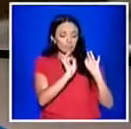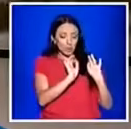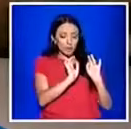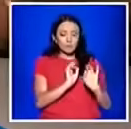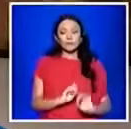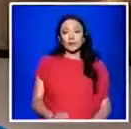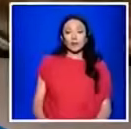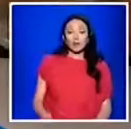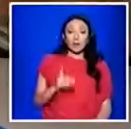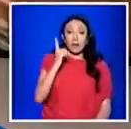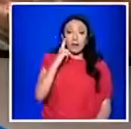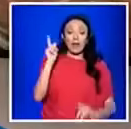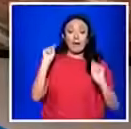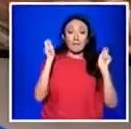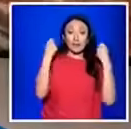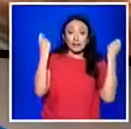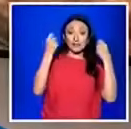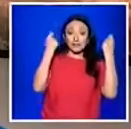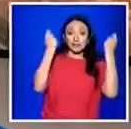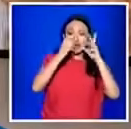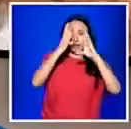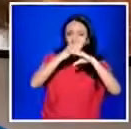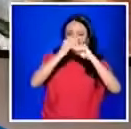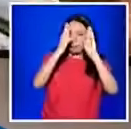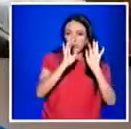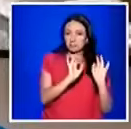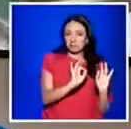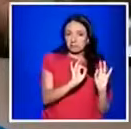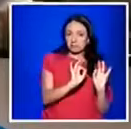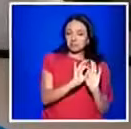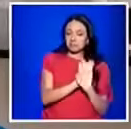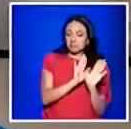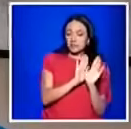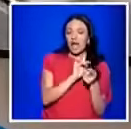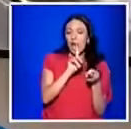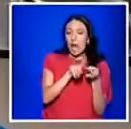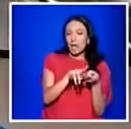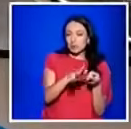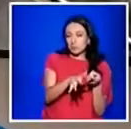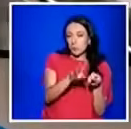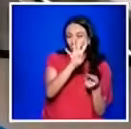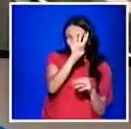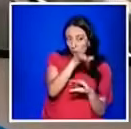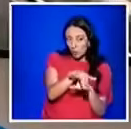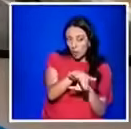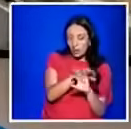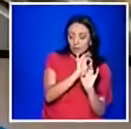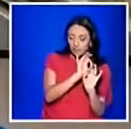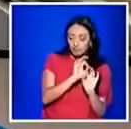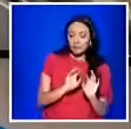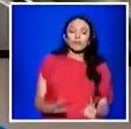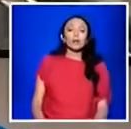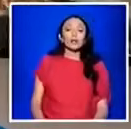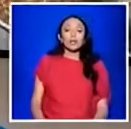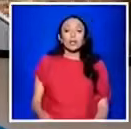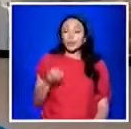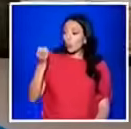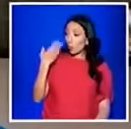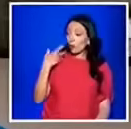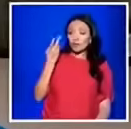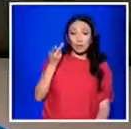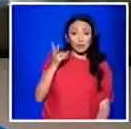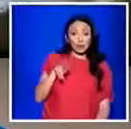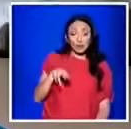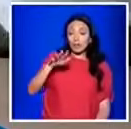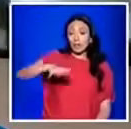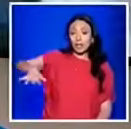para festejar a papá desde temprano el domingo. No hay pretexto, hasta aproximadamente las 4 de la tarde. Mi vecino, nos contaban también que en el mercado